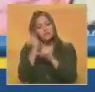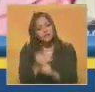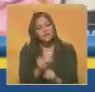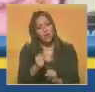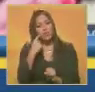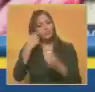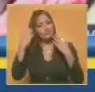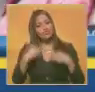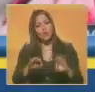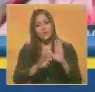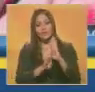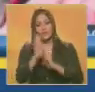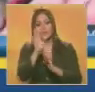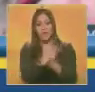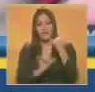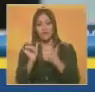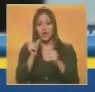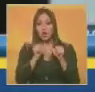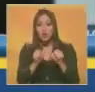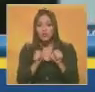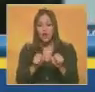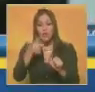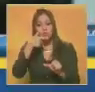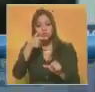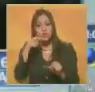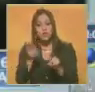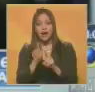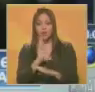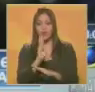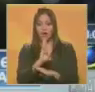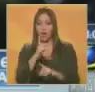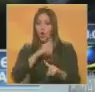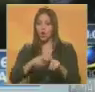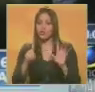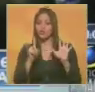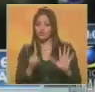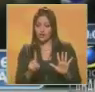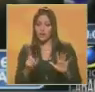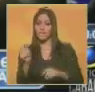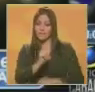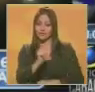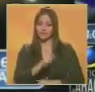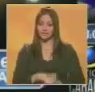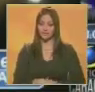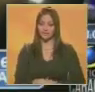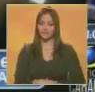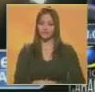el normal desarrollo de la bebé, ya que seguirán al pendiente de sus cuidados por otros 6 meses.